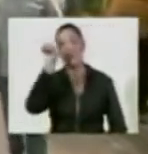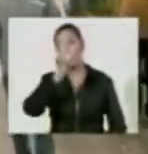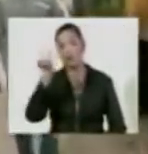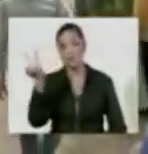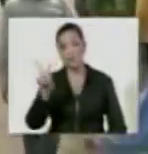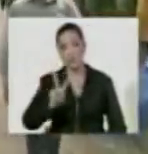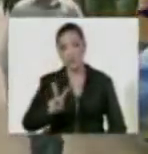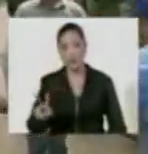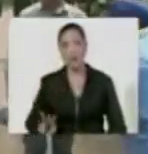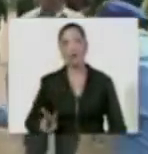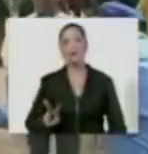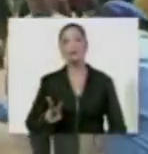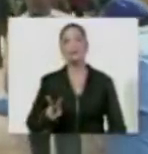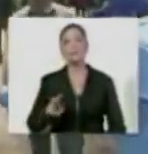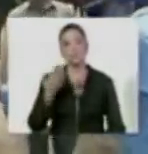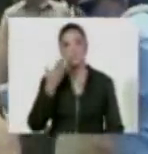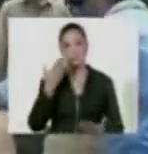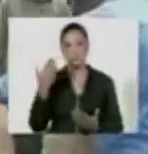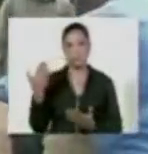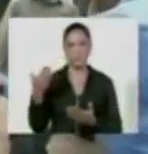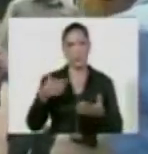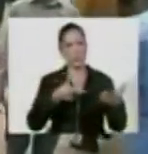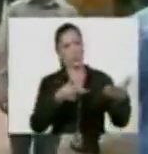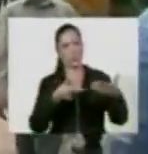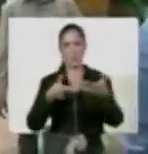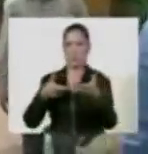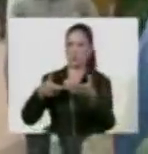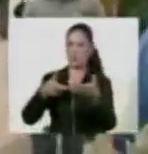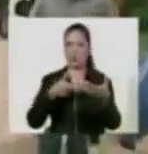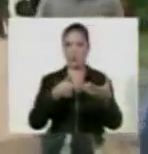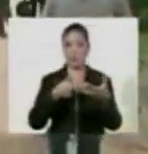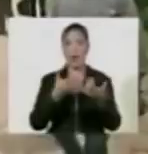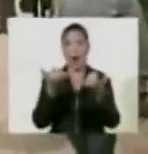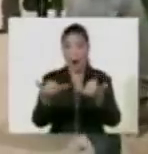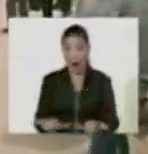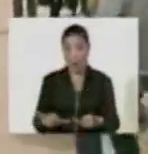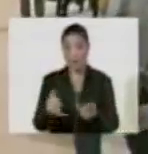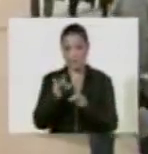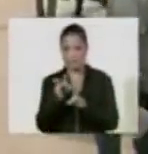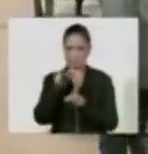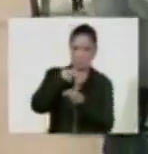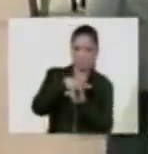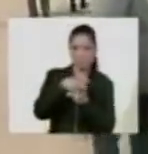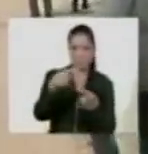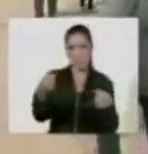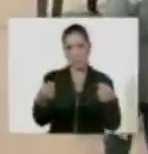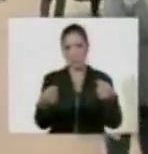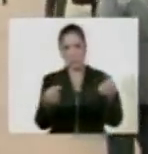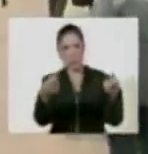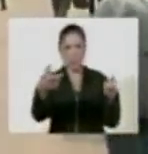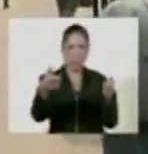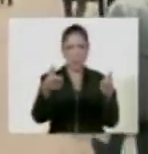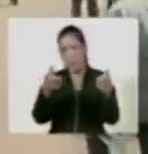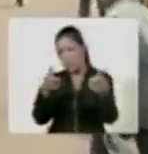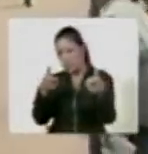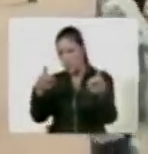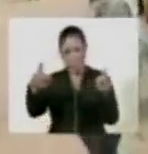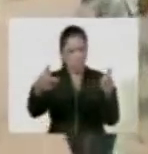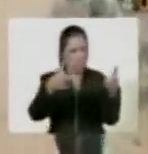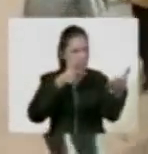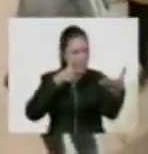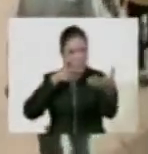de Venezuela, se traslada, realiza un desplazamiento en este momento, parte de las maniobras de este ejercicio